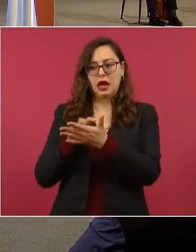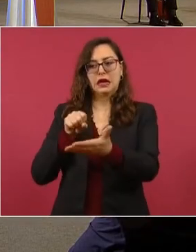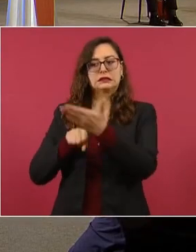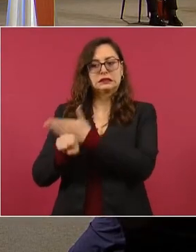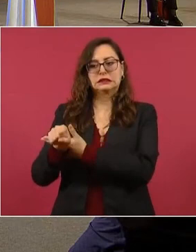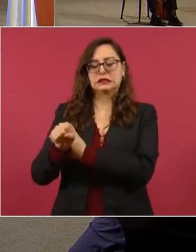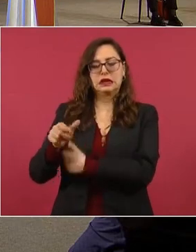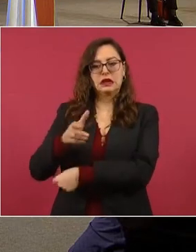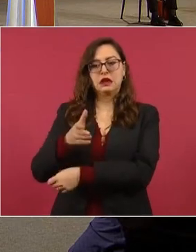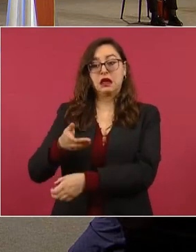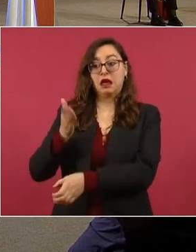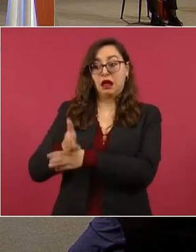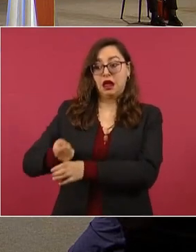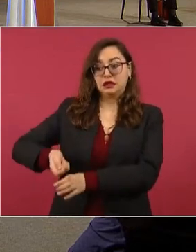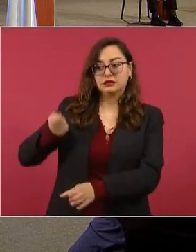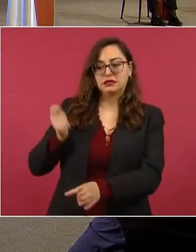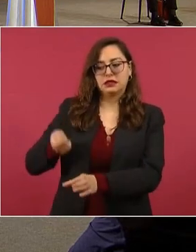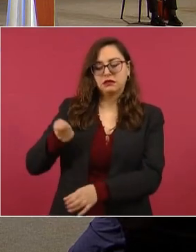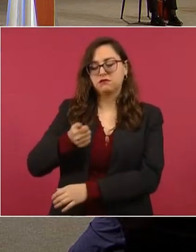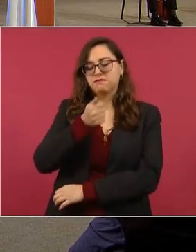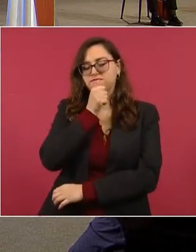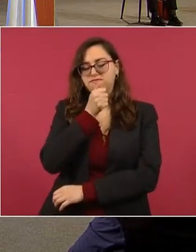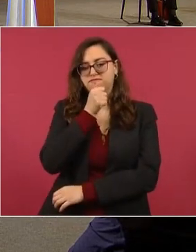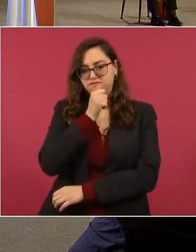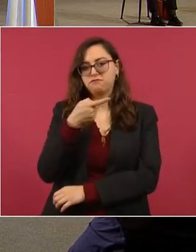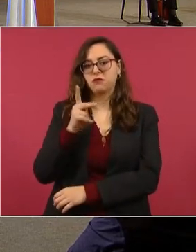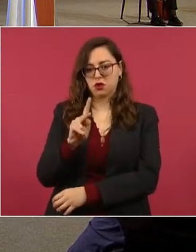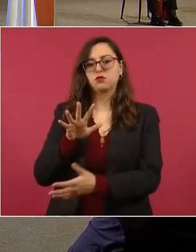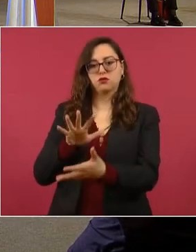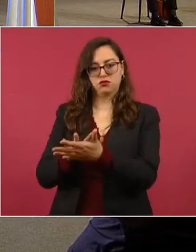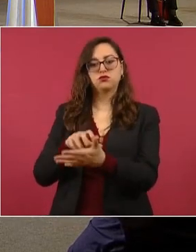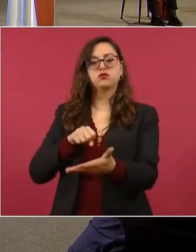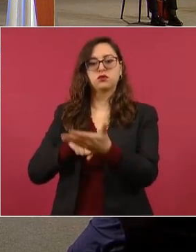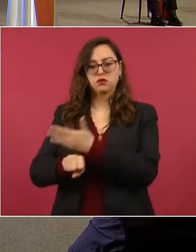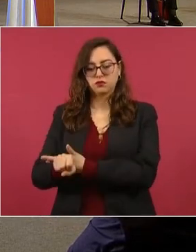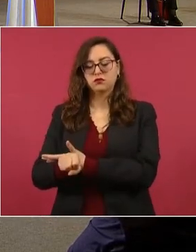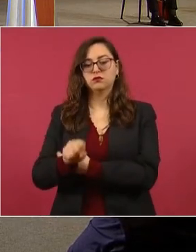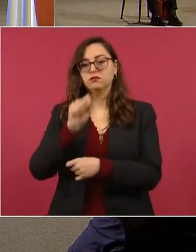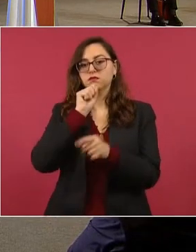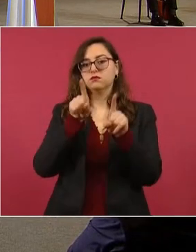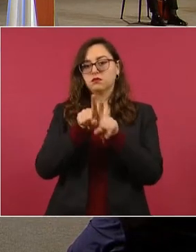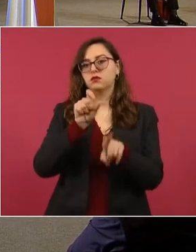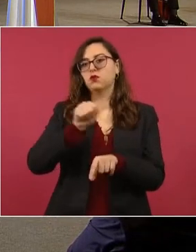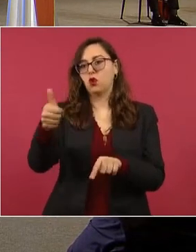encuentran pendientes de cumplimentar órdenes de aprehensión de otros involucrados en este hecho.